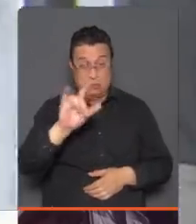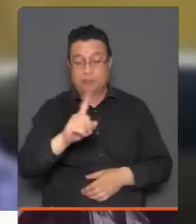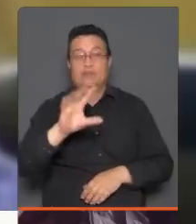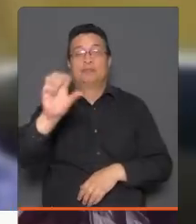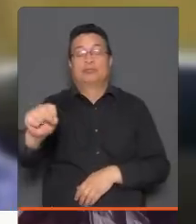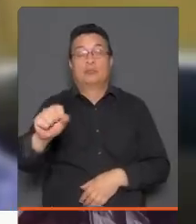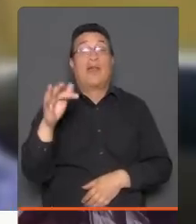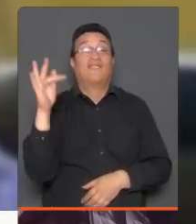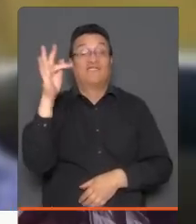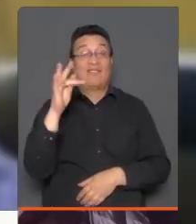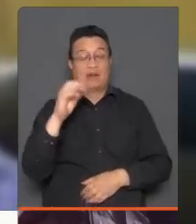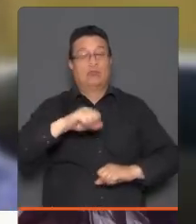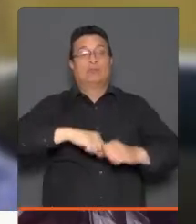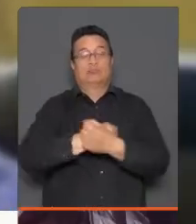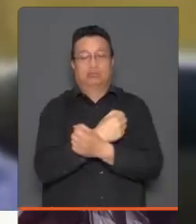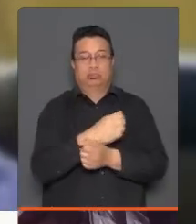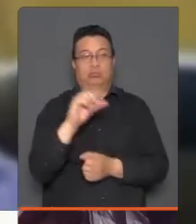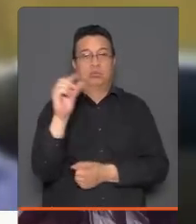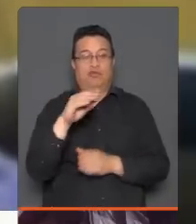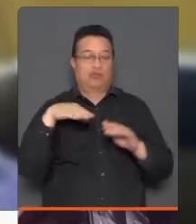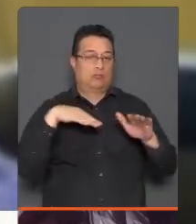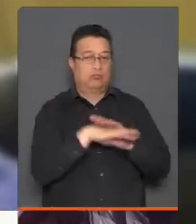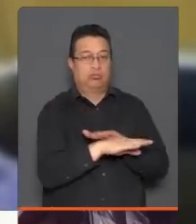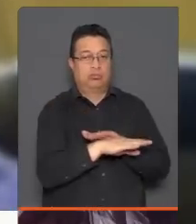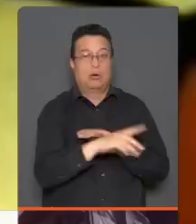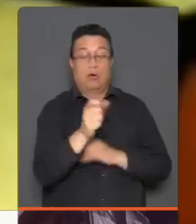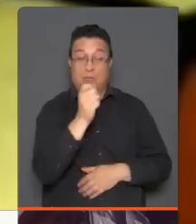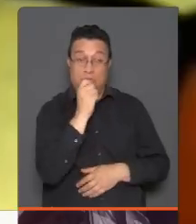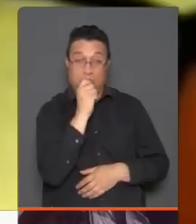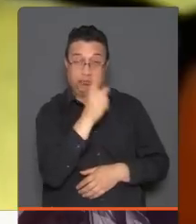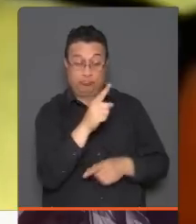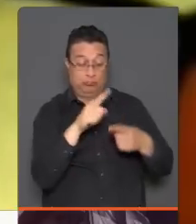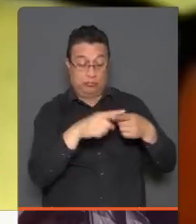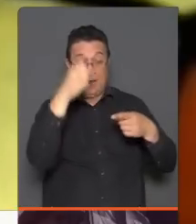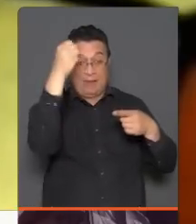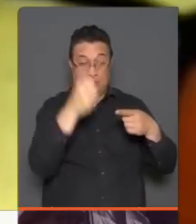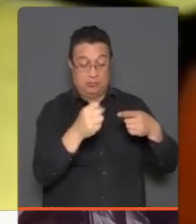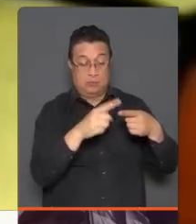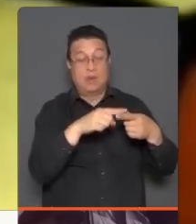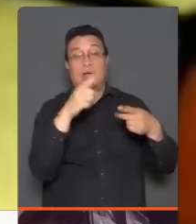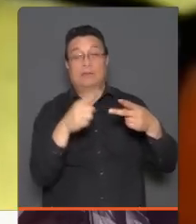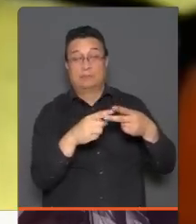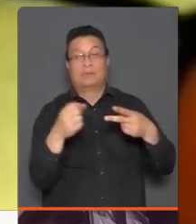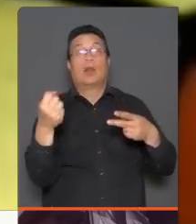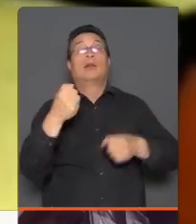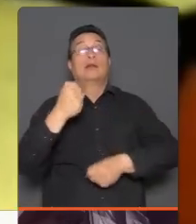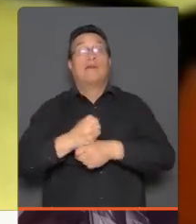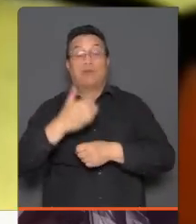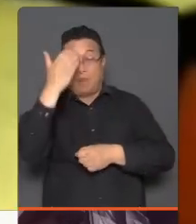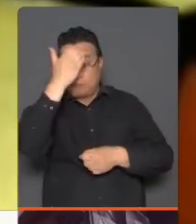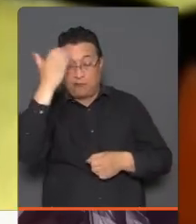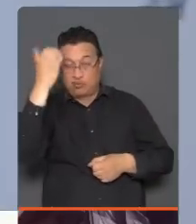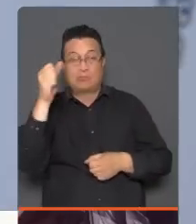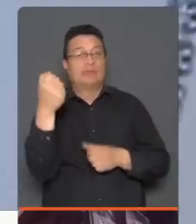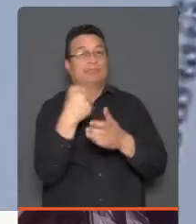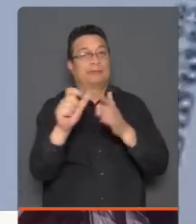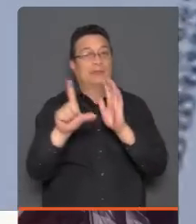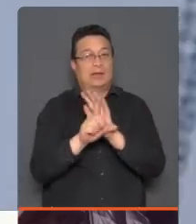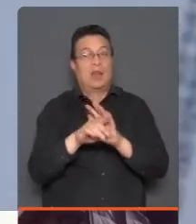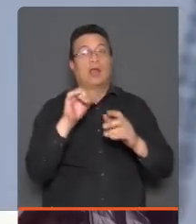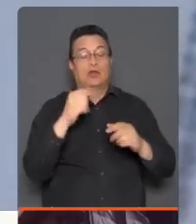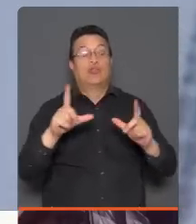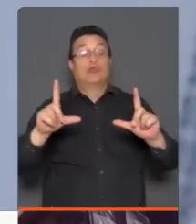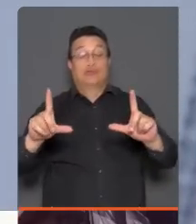están en prisión preventiva. No tan solo se les imputa el delito de homicidio, también ejercicio ilegal de la profesión y uso malicioso